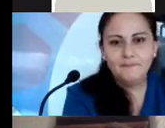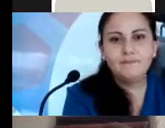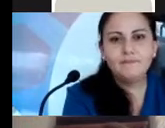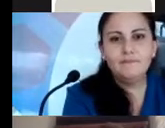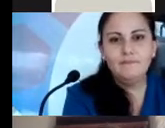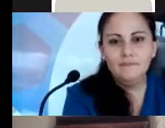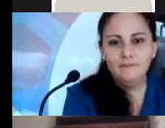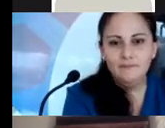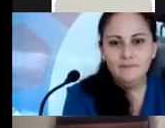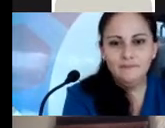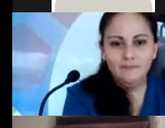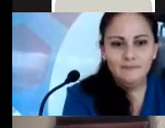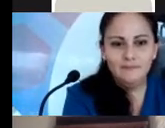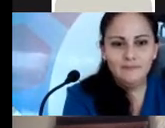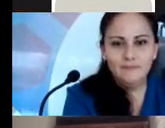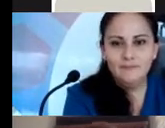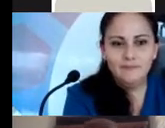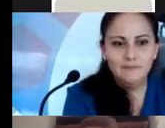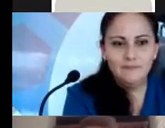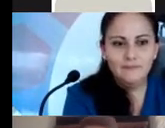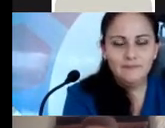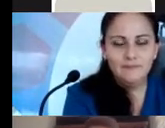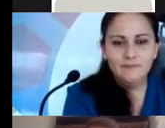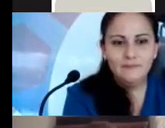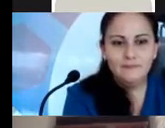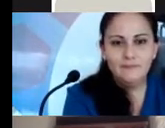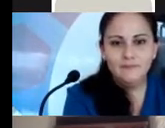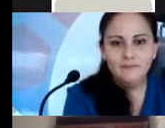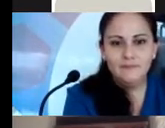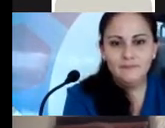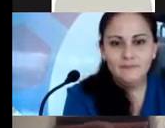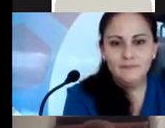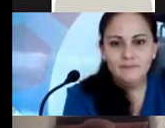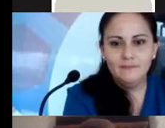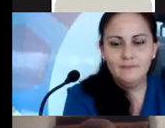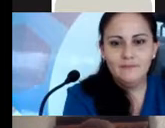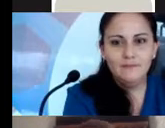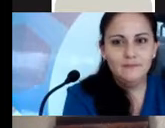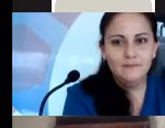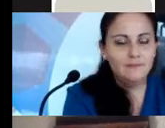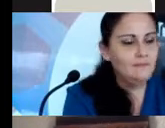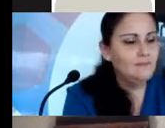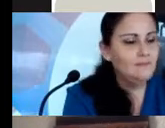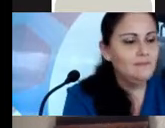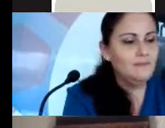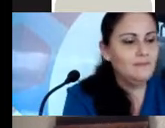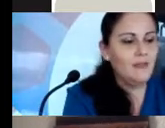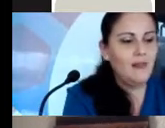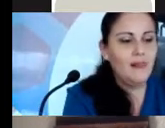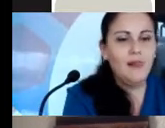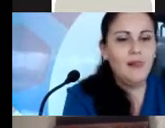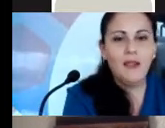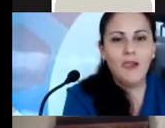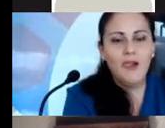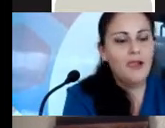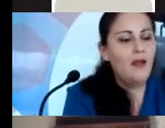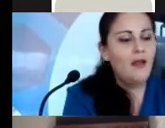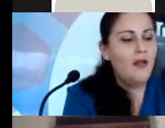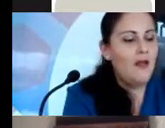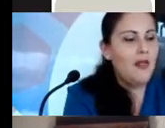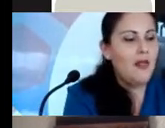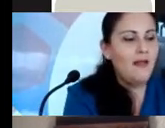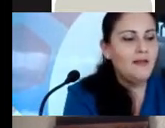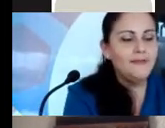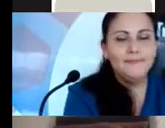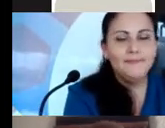qué? Ok. Asientos personalizados. Vamos a ver algo sobre los materiales, algo sobre los ajustes que se pueden